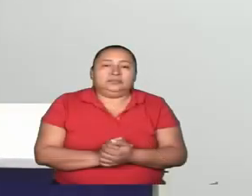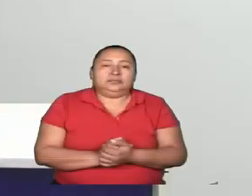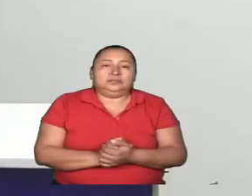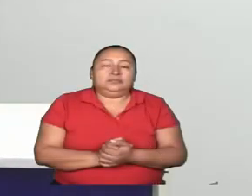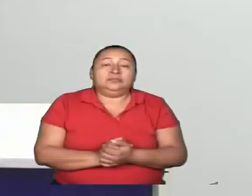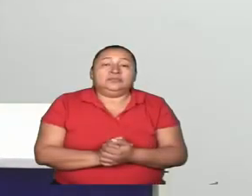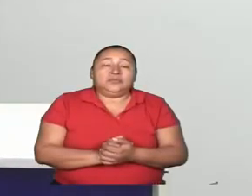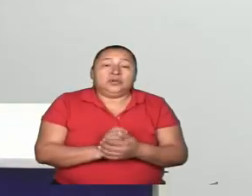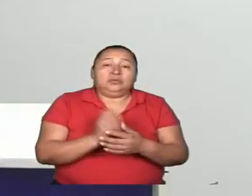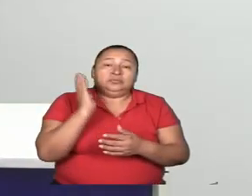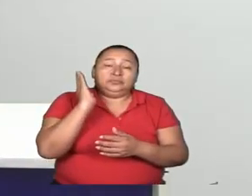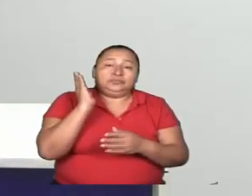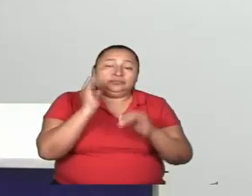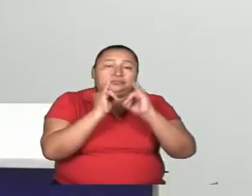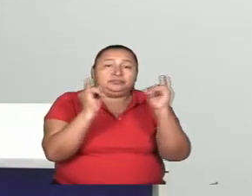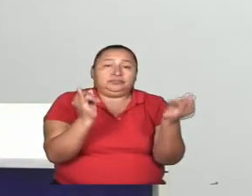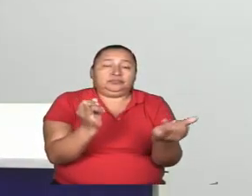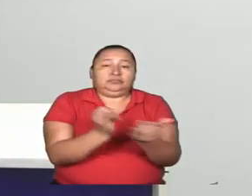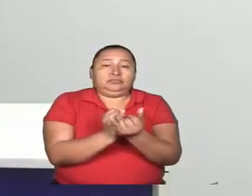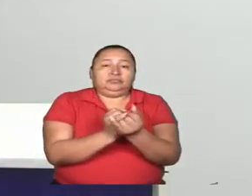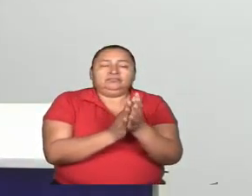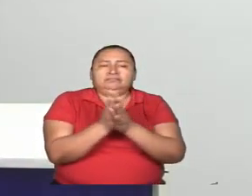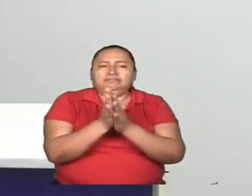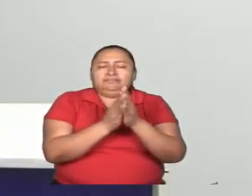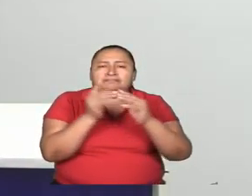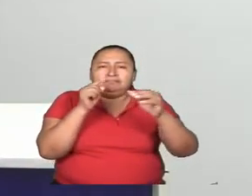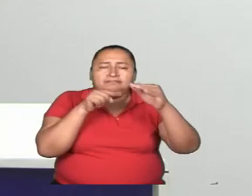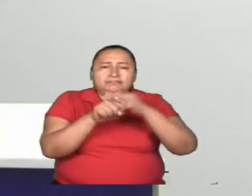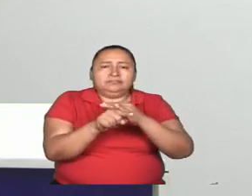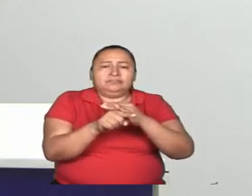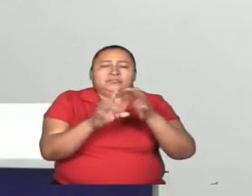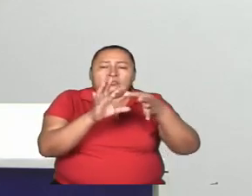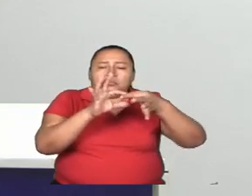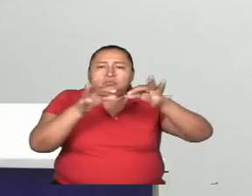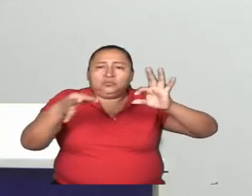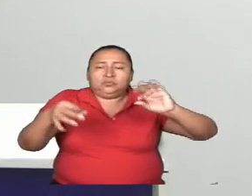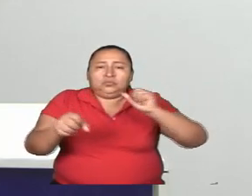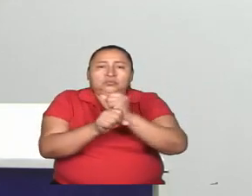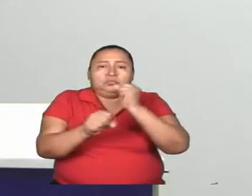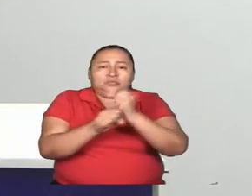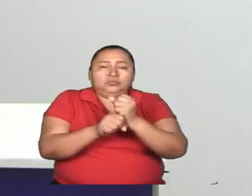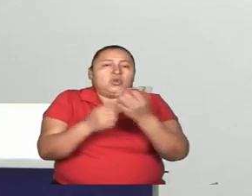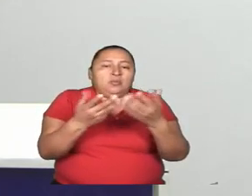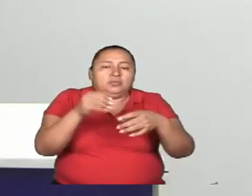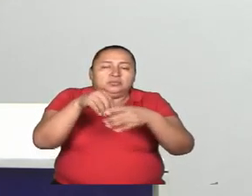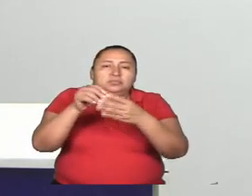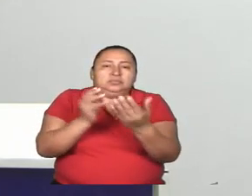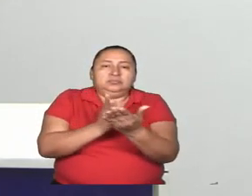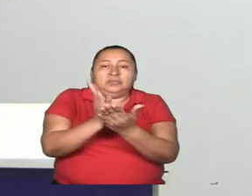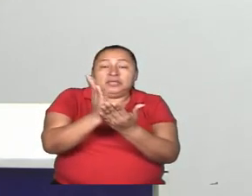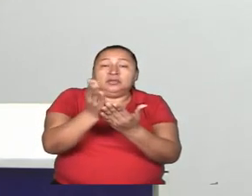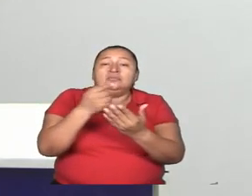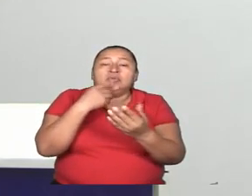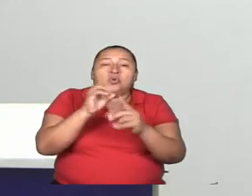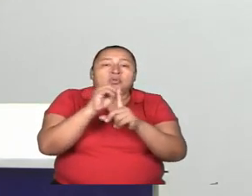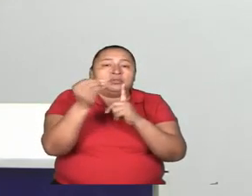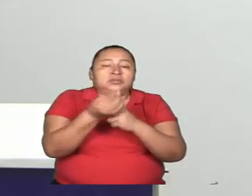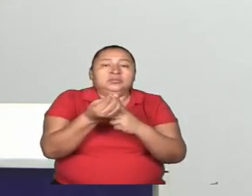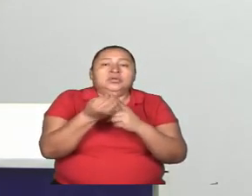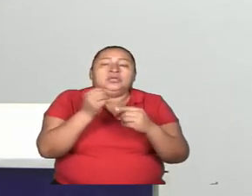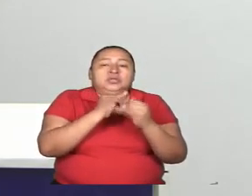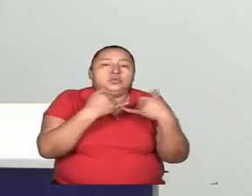El Congreso Internacional Desafío y Potencialidades de la Cadena Productiva del Cultivo de Plátano fue organizado por el Instituto Nicaragüense